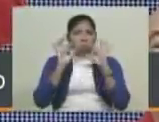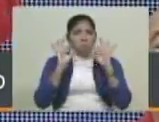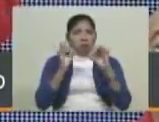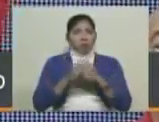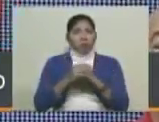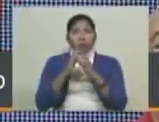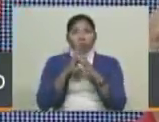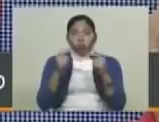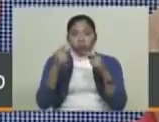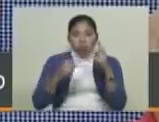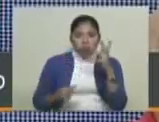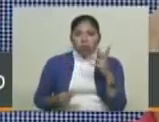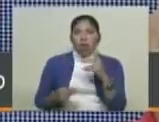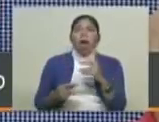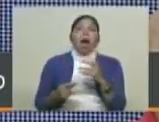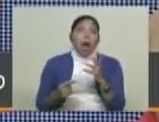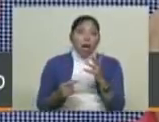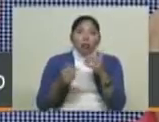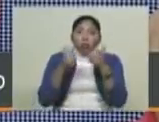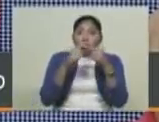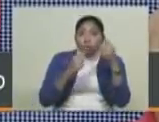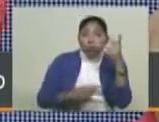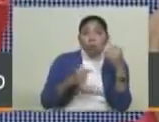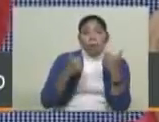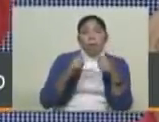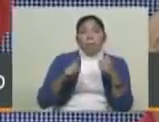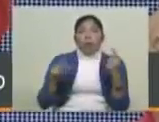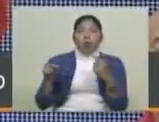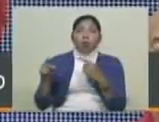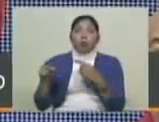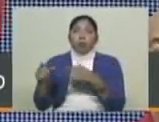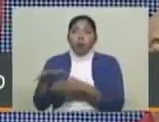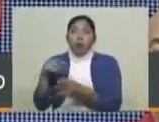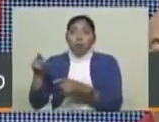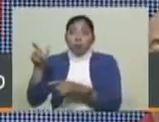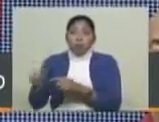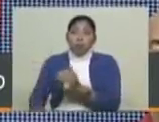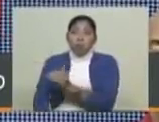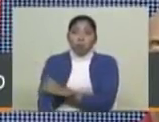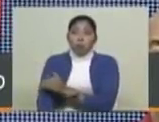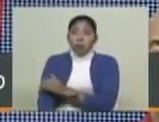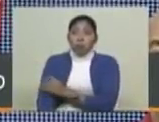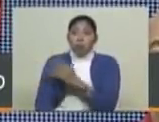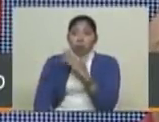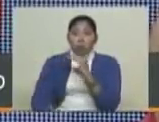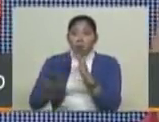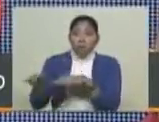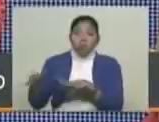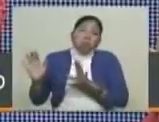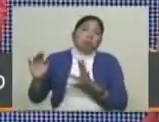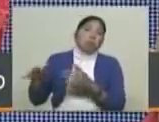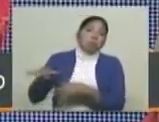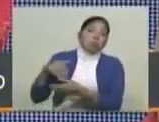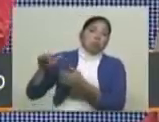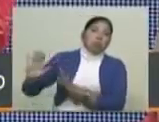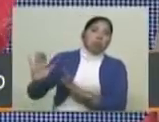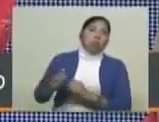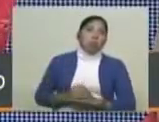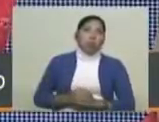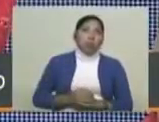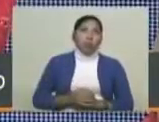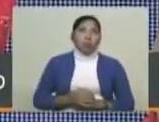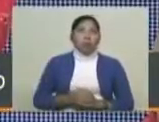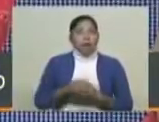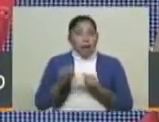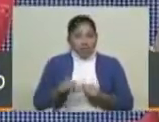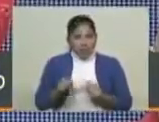tengas pueblos, Henry Falcón, es otra cosa. Eso es otra cosa. El pueblo chavista, este que está hoy aquí en